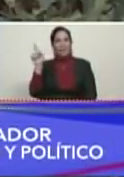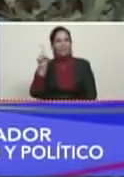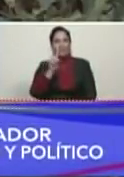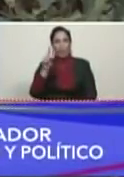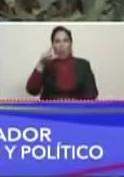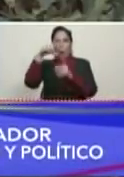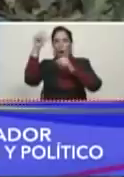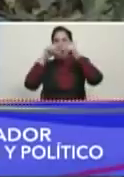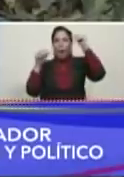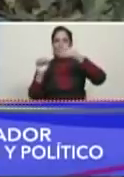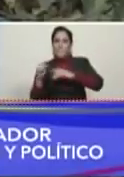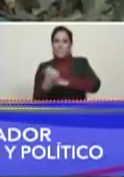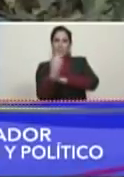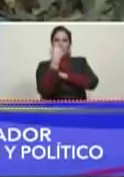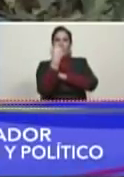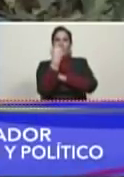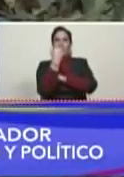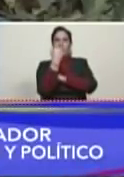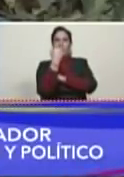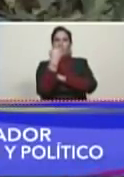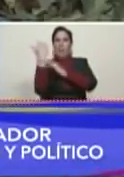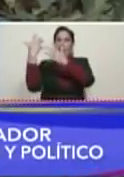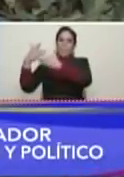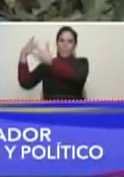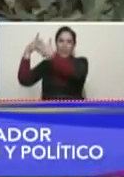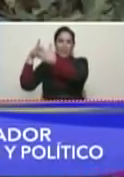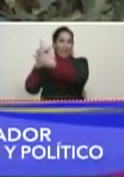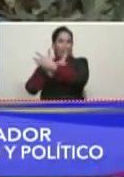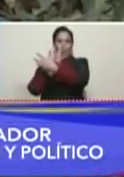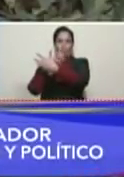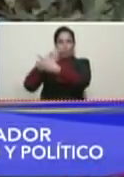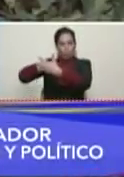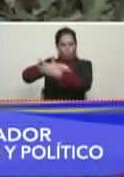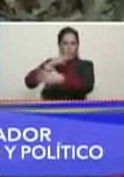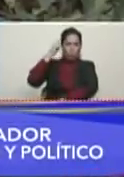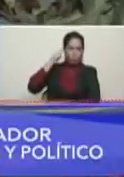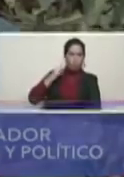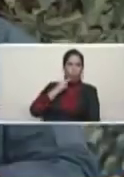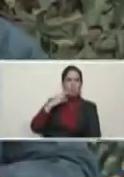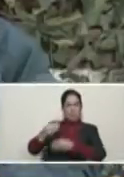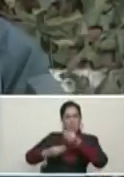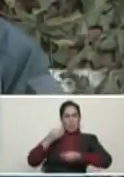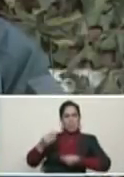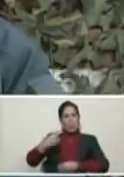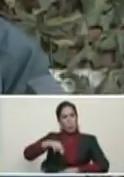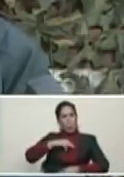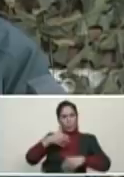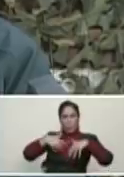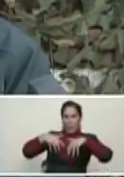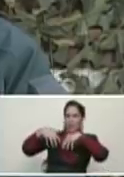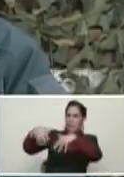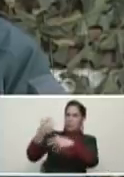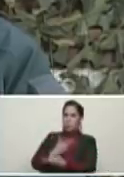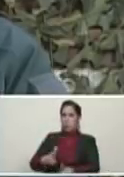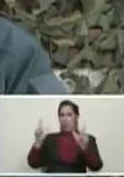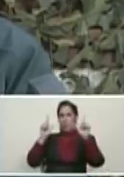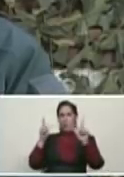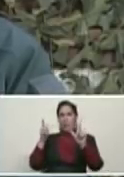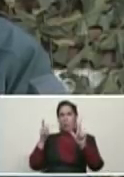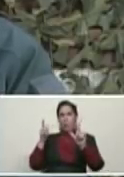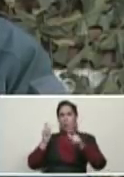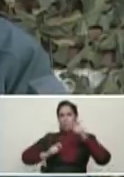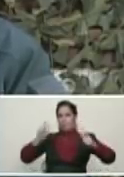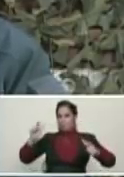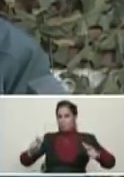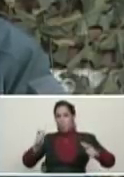No, Bolívar fue. Nuestro Bolívar. Fueron los ejércitos libertadores del